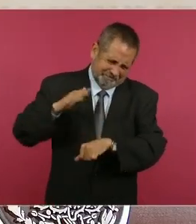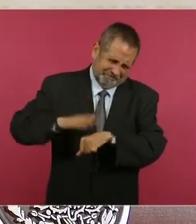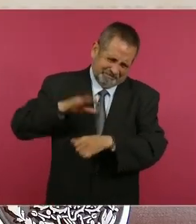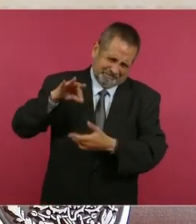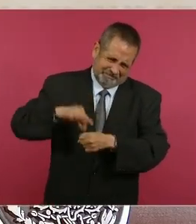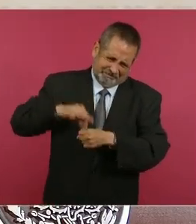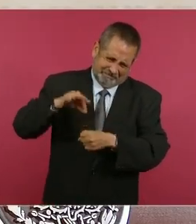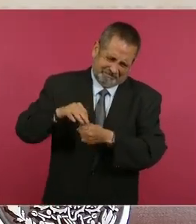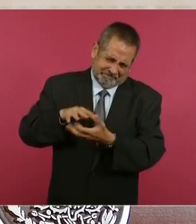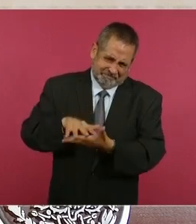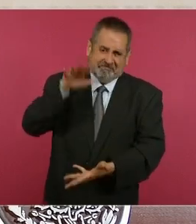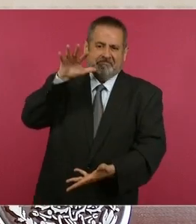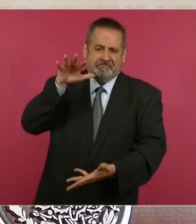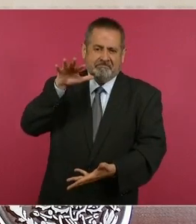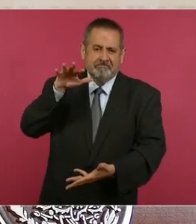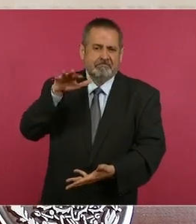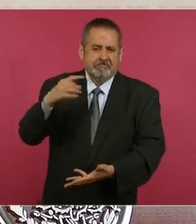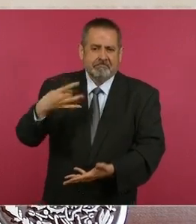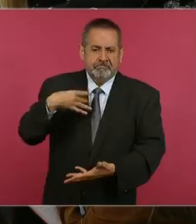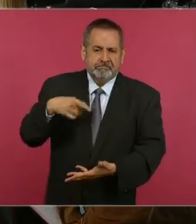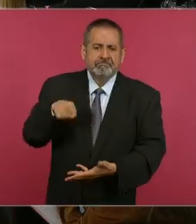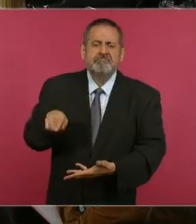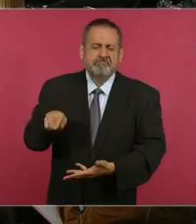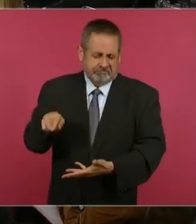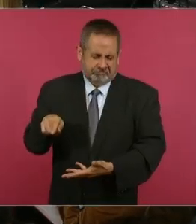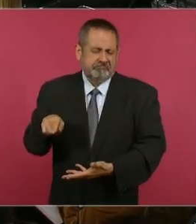Así como lo están escuchando. Entonces,